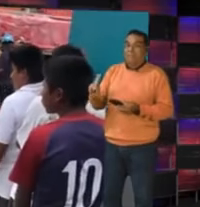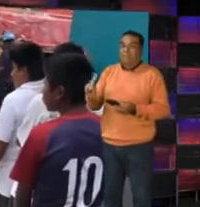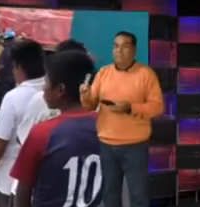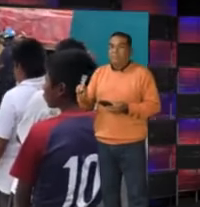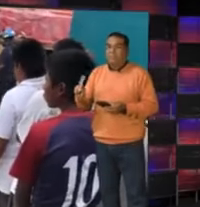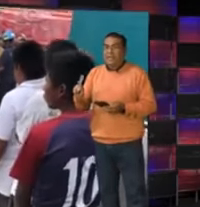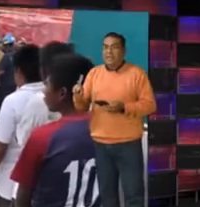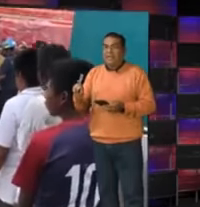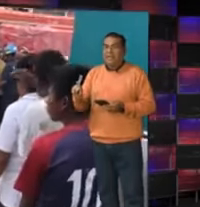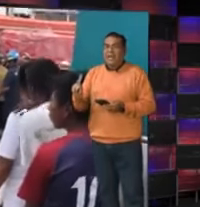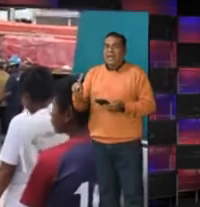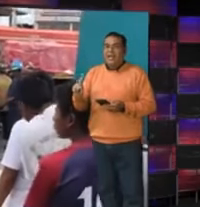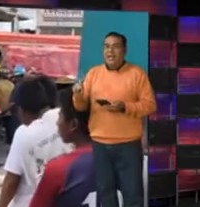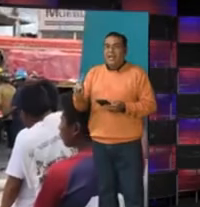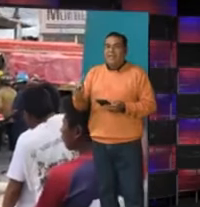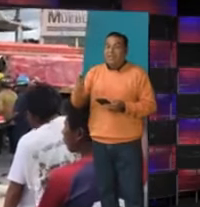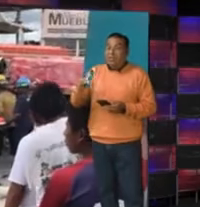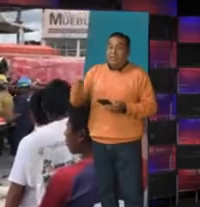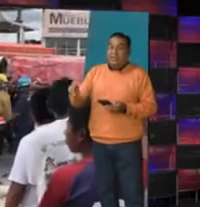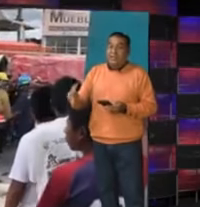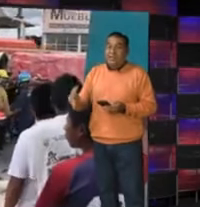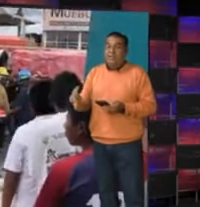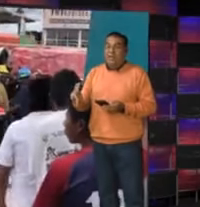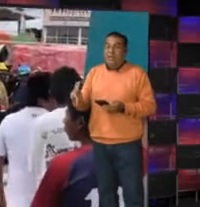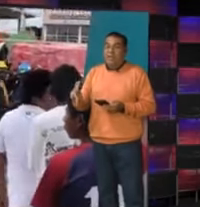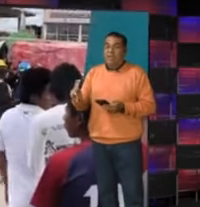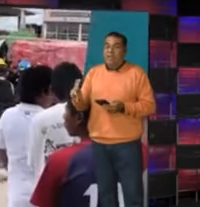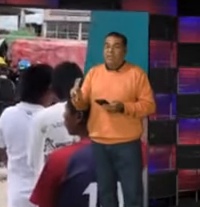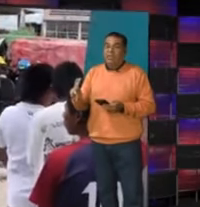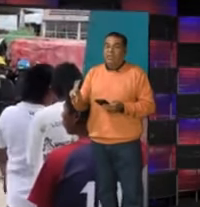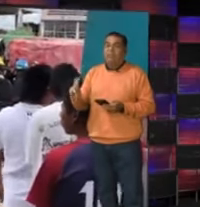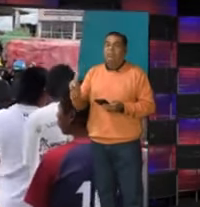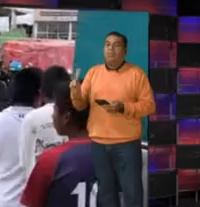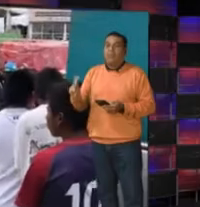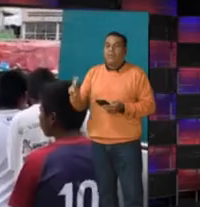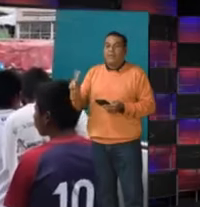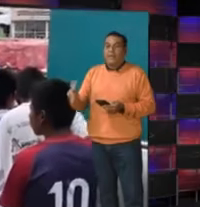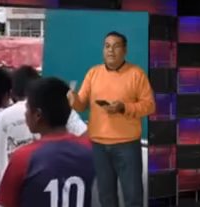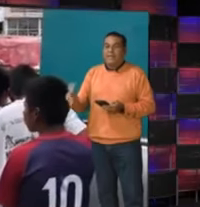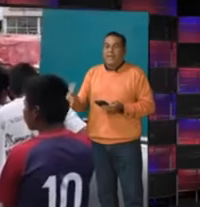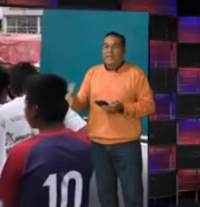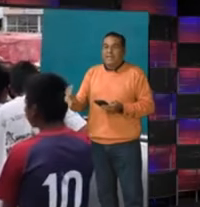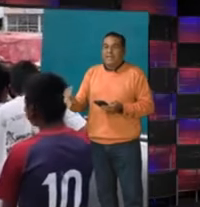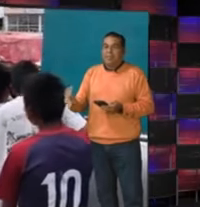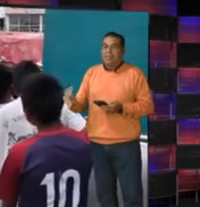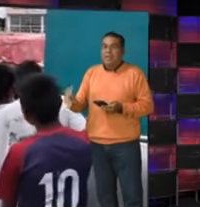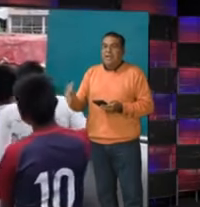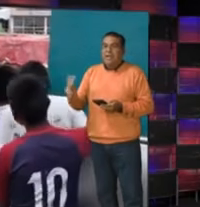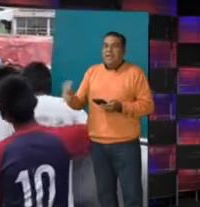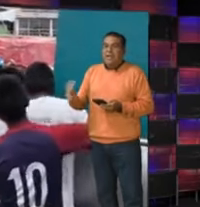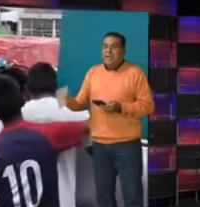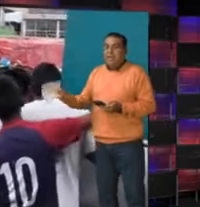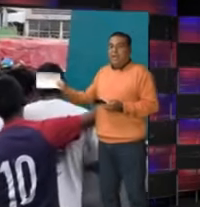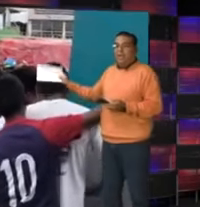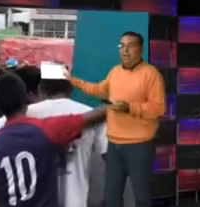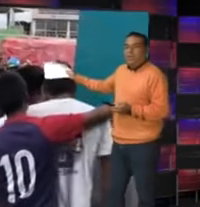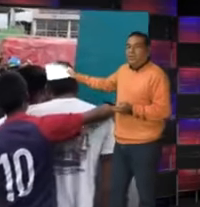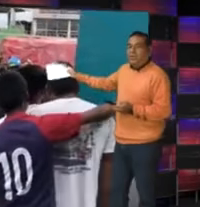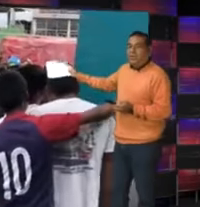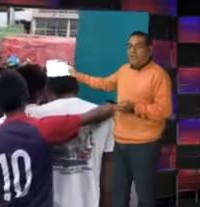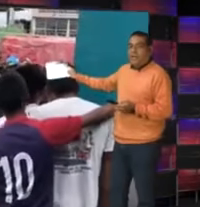verde, que es el que, según los testigos, habría provocado todo por no frenarse a tiempo. Y